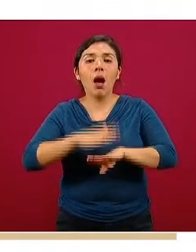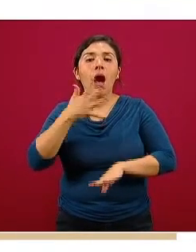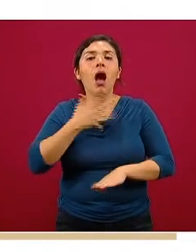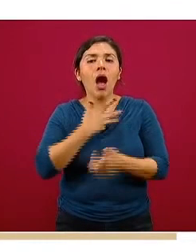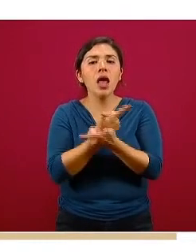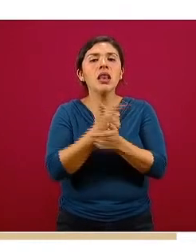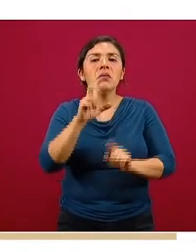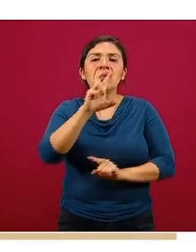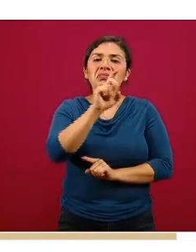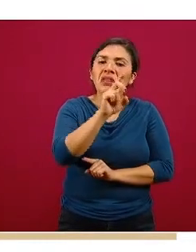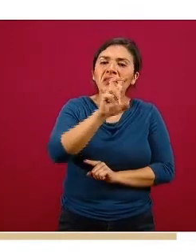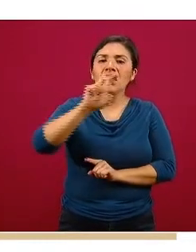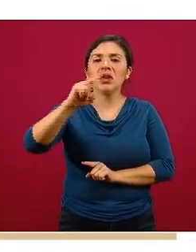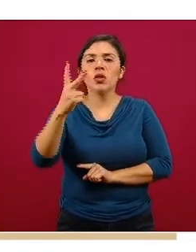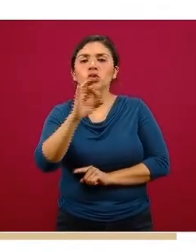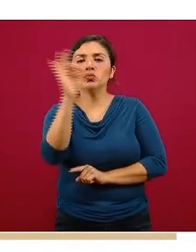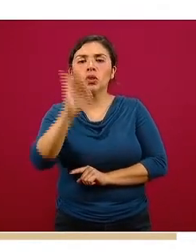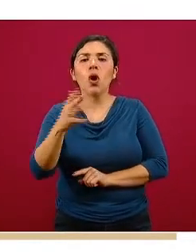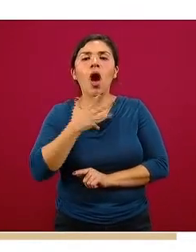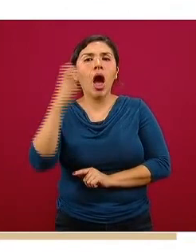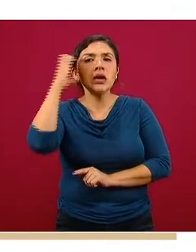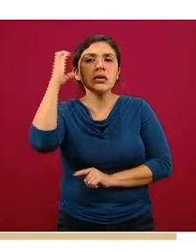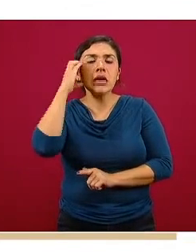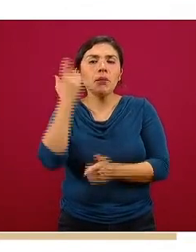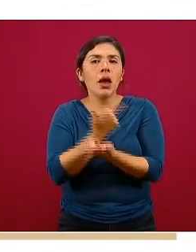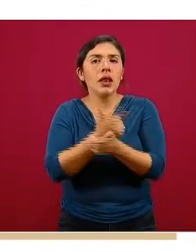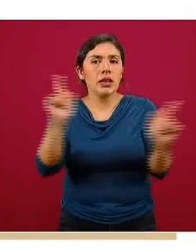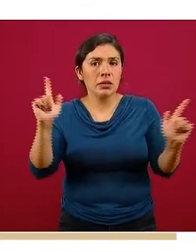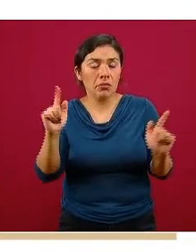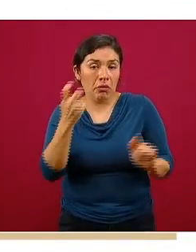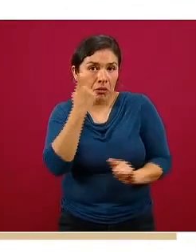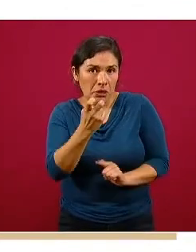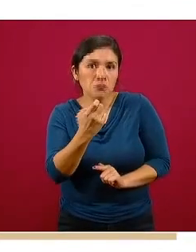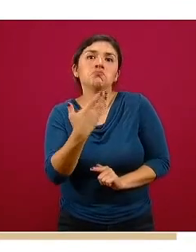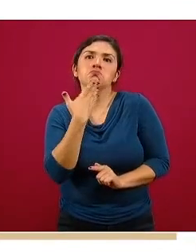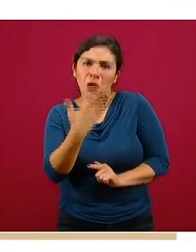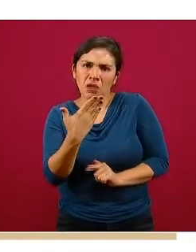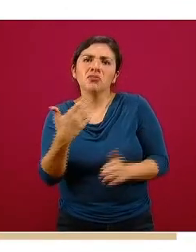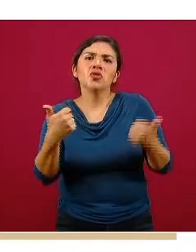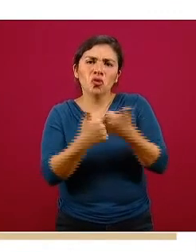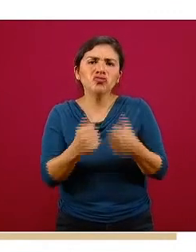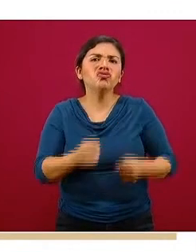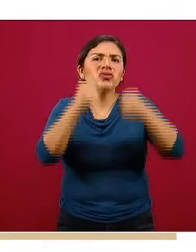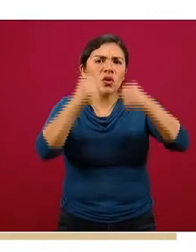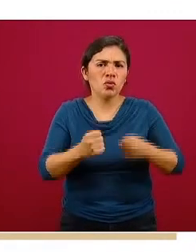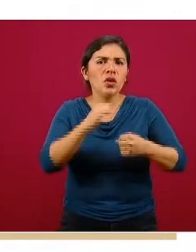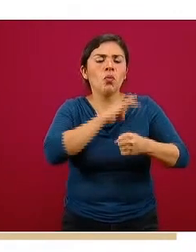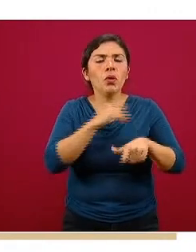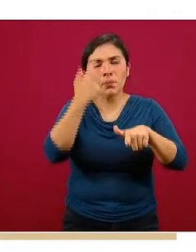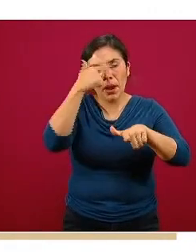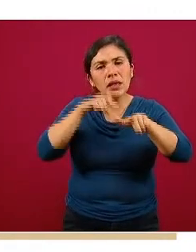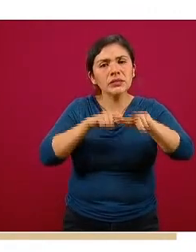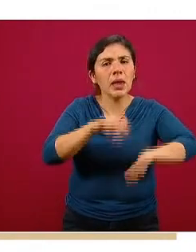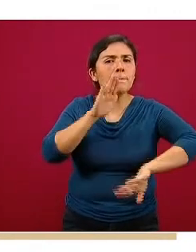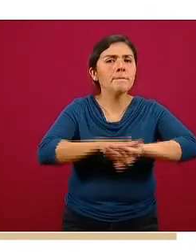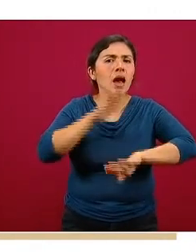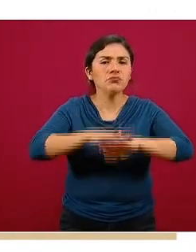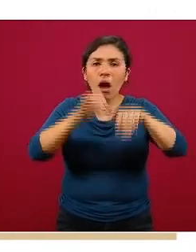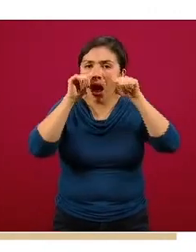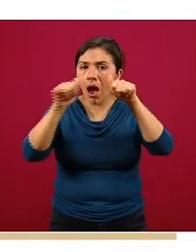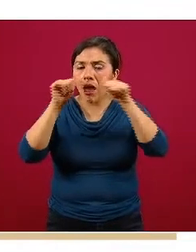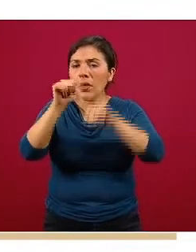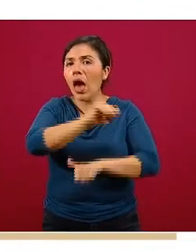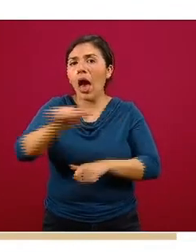disponibilidad 30-32% de camas generales, lo cual es un buen margen de seguridad para continuar atendiendo